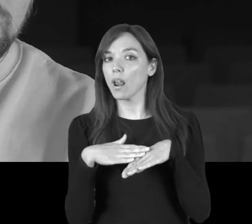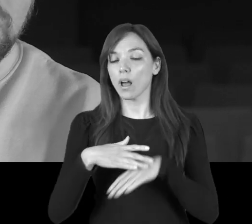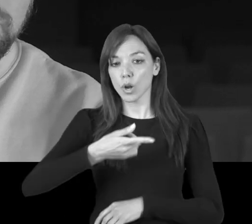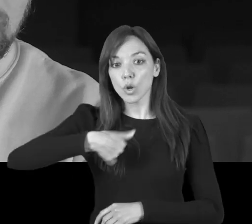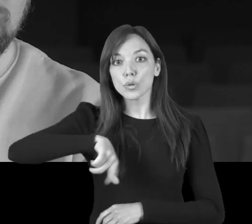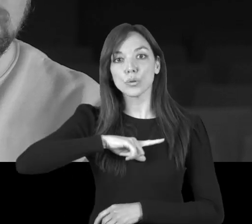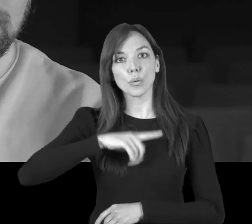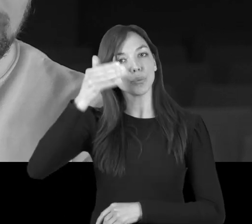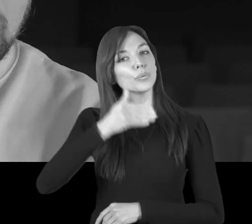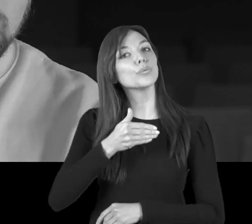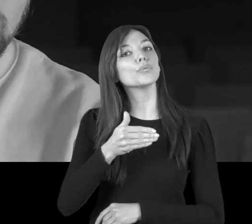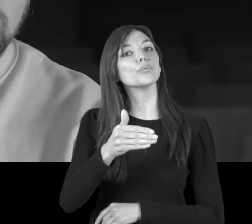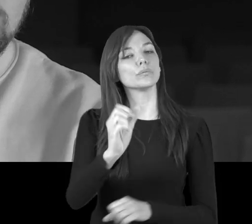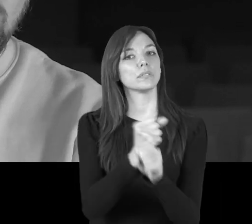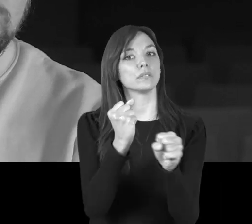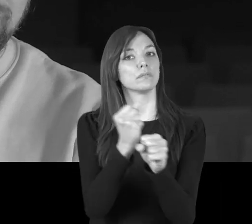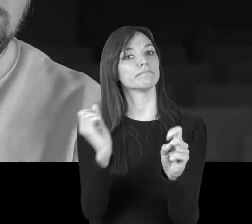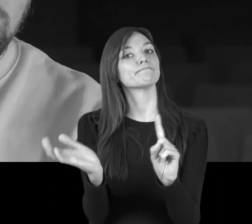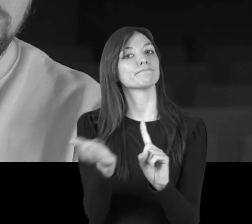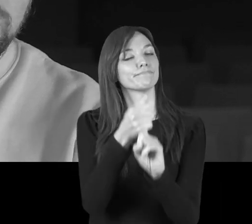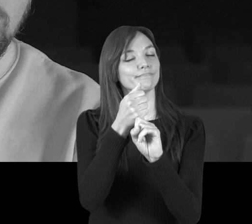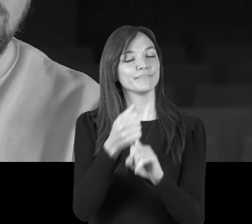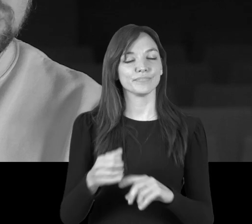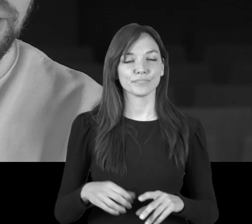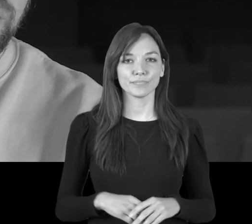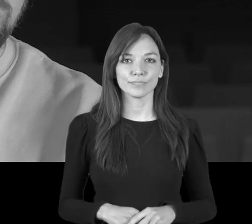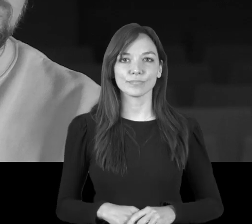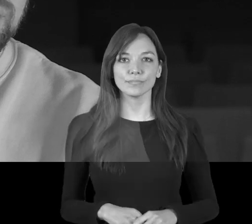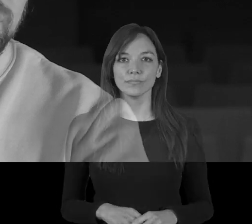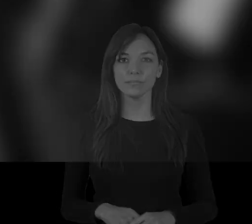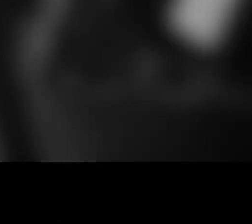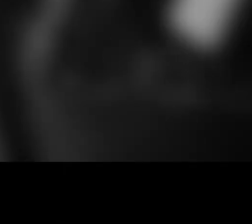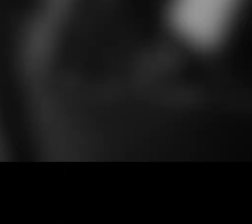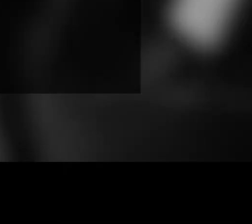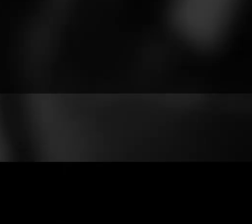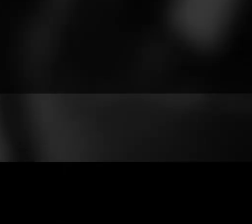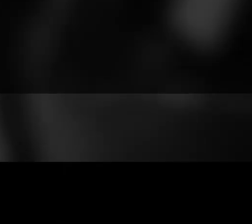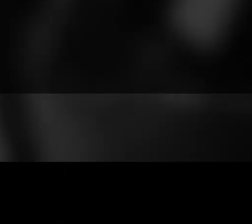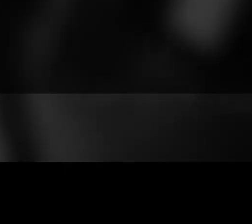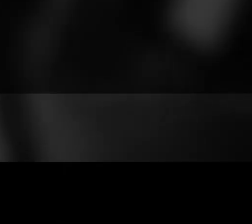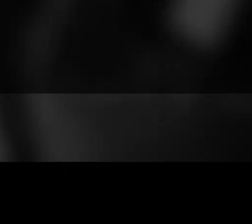informarnos para que tengamos nuestro futuro un trabajo.